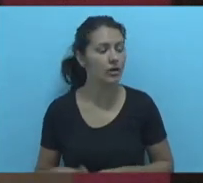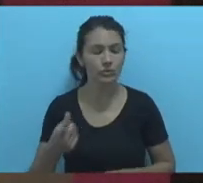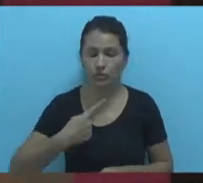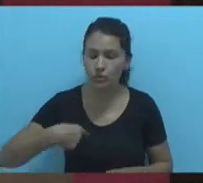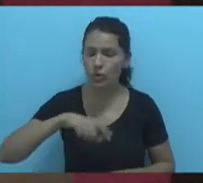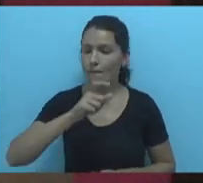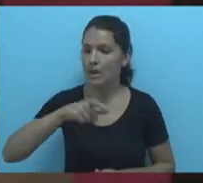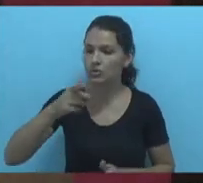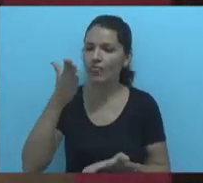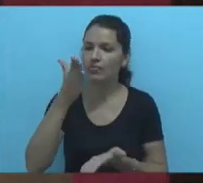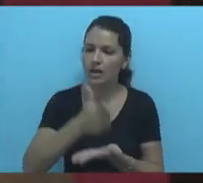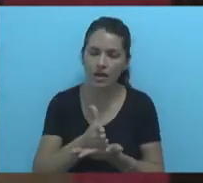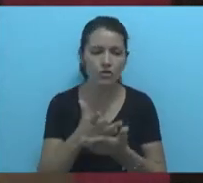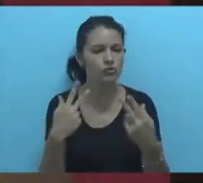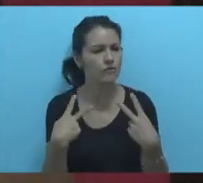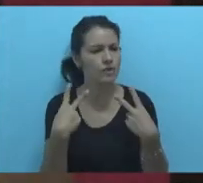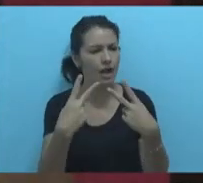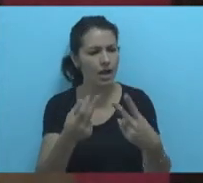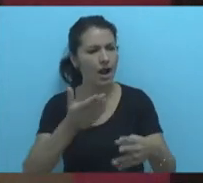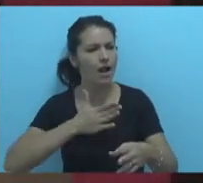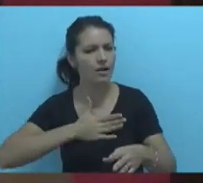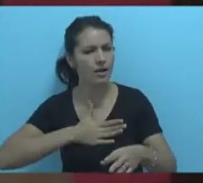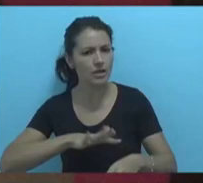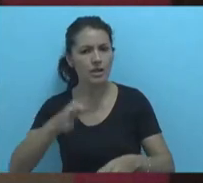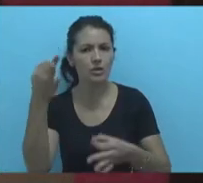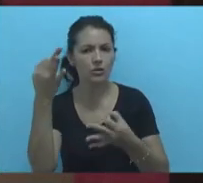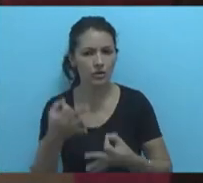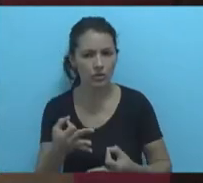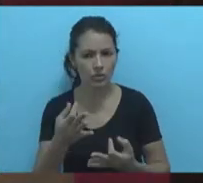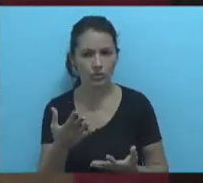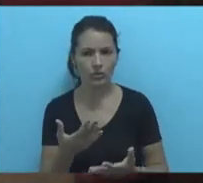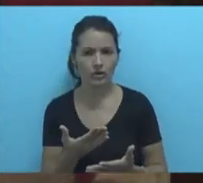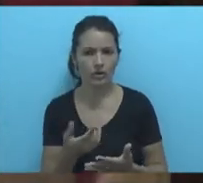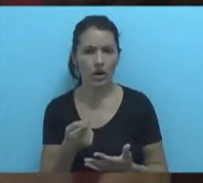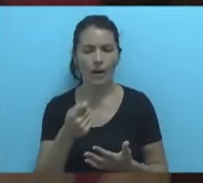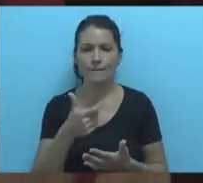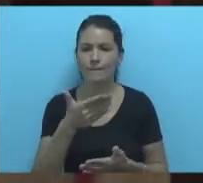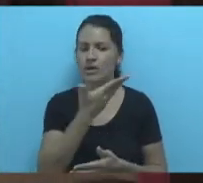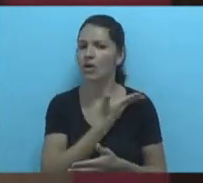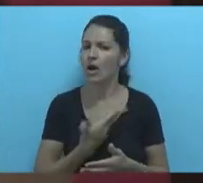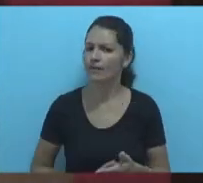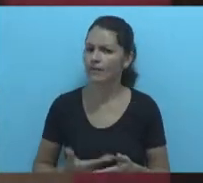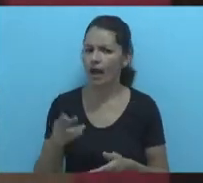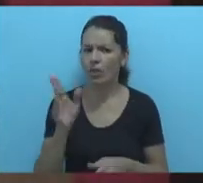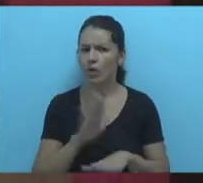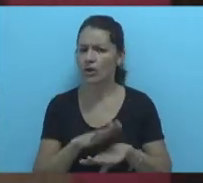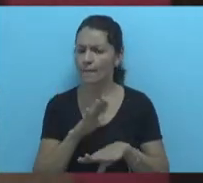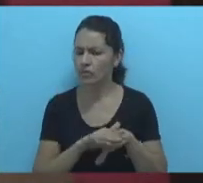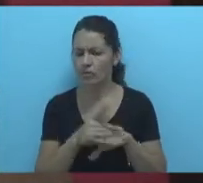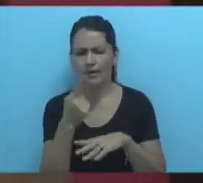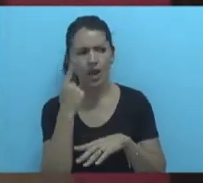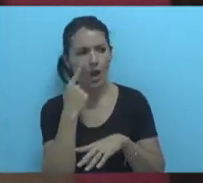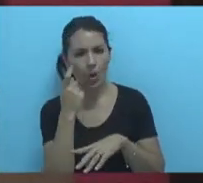forma segura, pero es un deber del Estado que esto suceda. Nada más, Presidente, gracias.